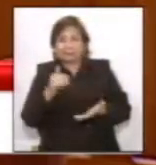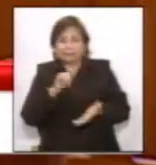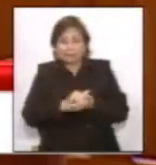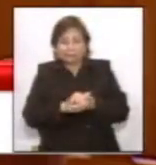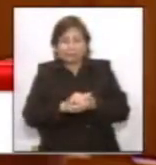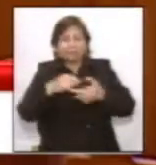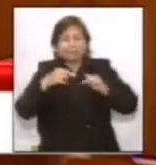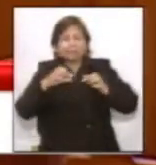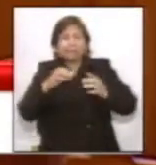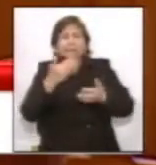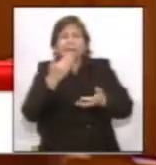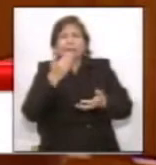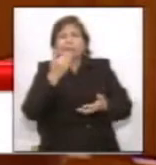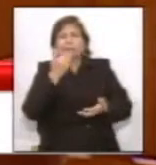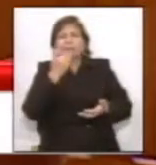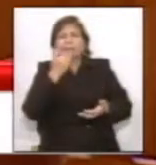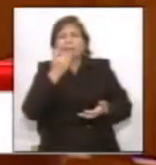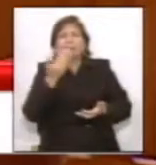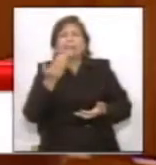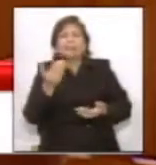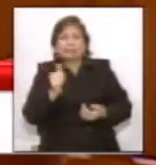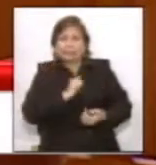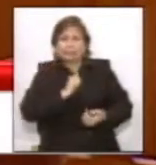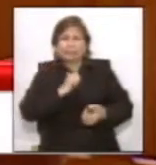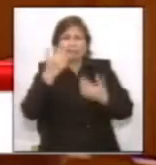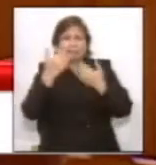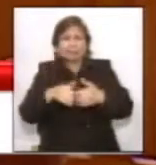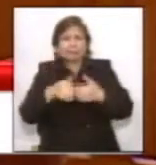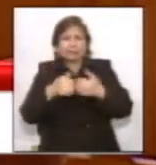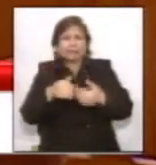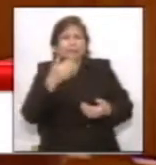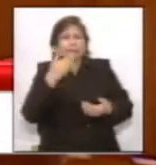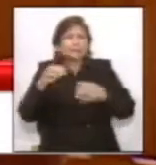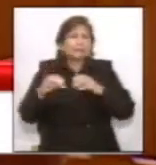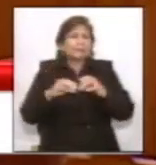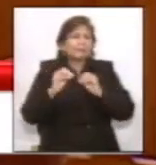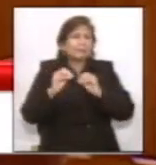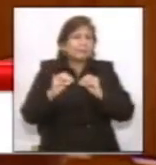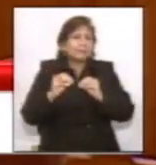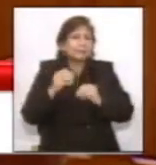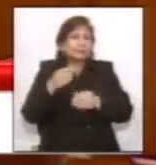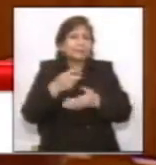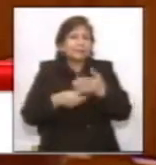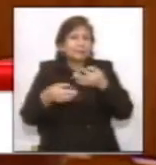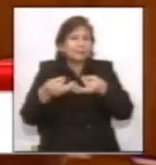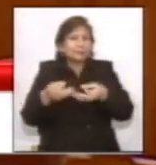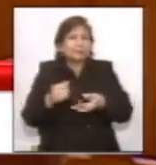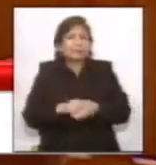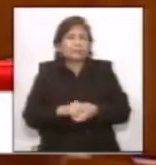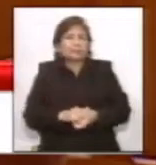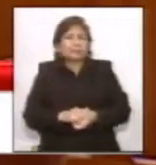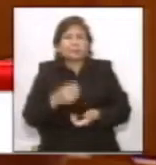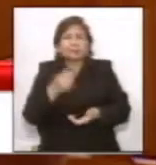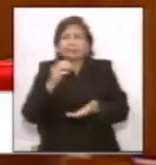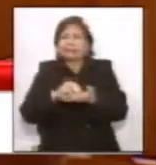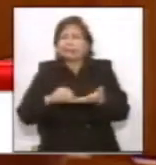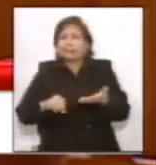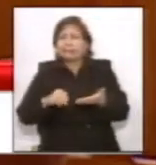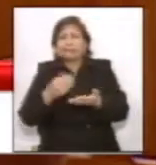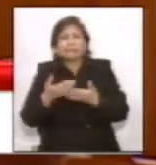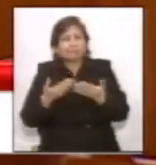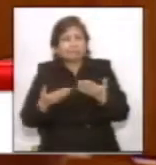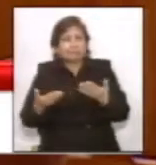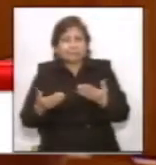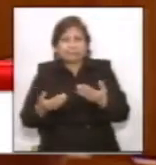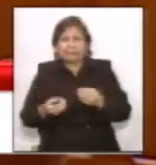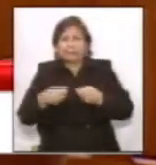permite saber quiénes son las personas dueñas de las empresas, entidades, activos, cuentas financieras, fideicomisos y fondos de